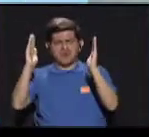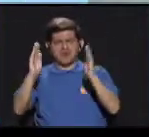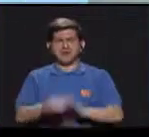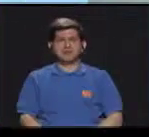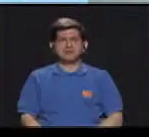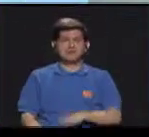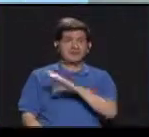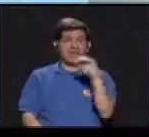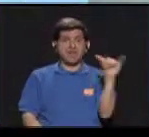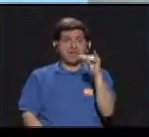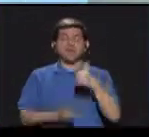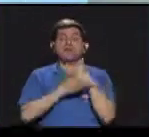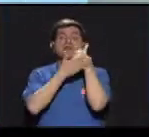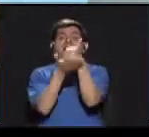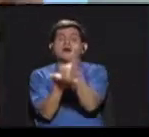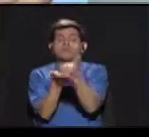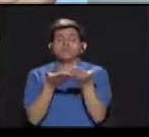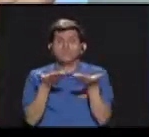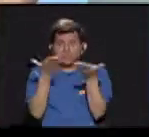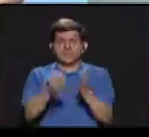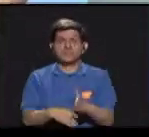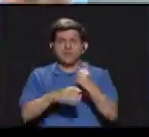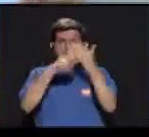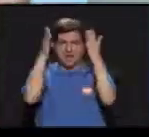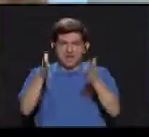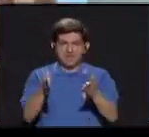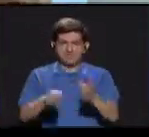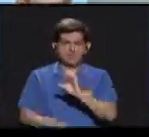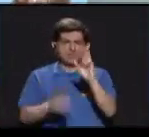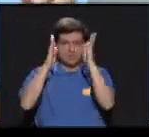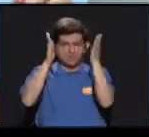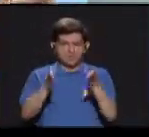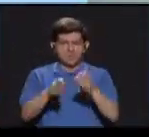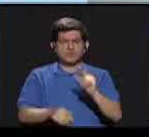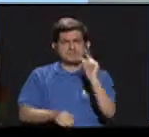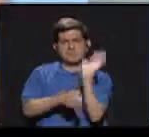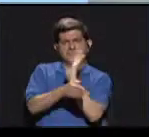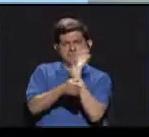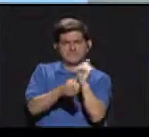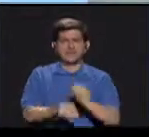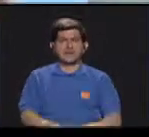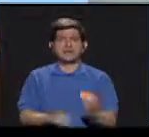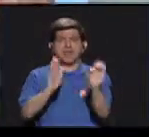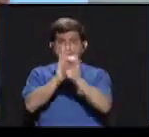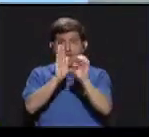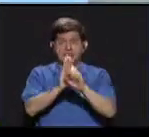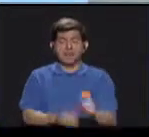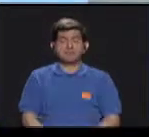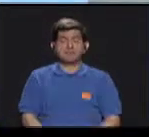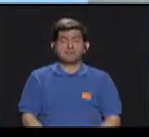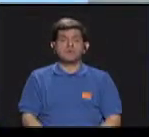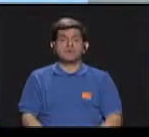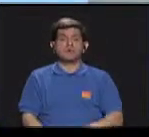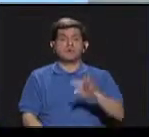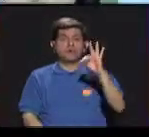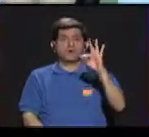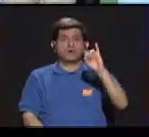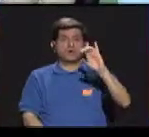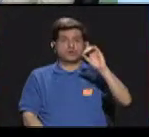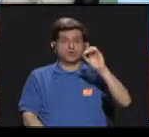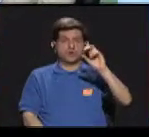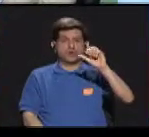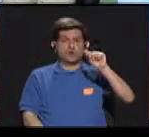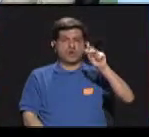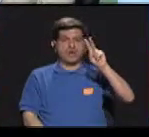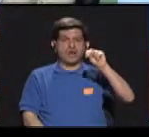largometraje, dedicarse a eso y podía colaborar con realizadores y realizadoras costarricenses en un cortometraje, por ejemplo, El Tío Antonio. El